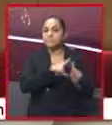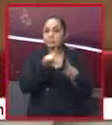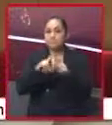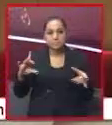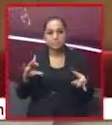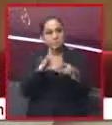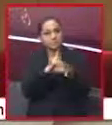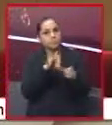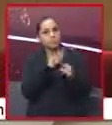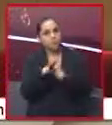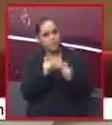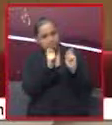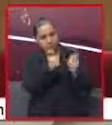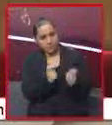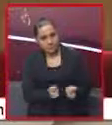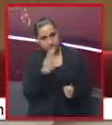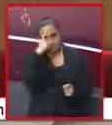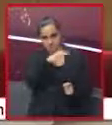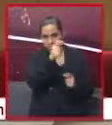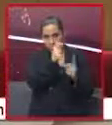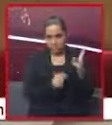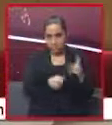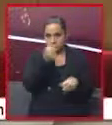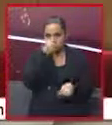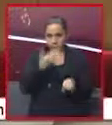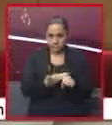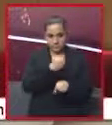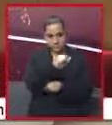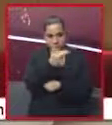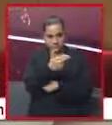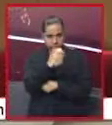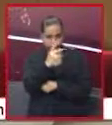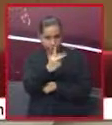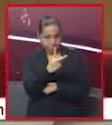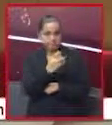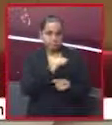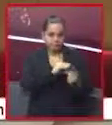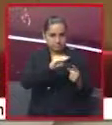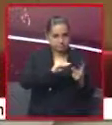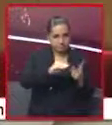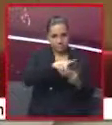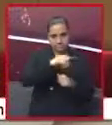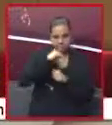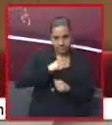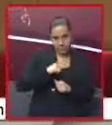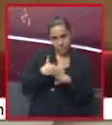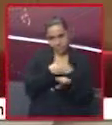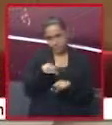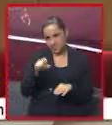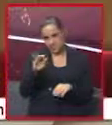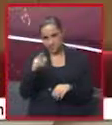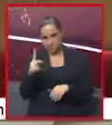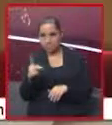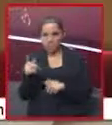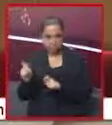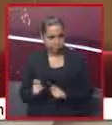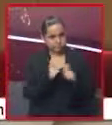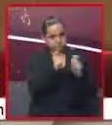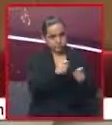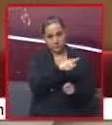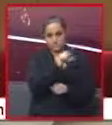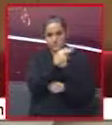se le habían conferido a la Secretaría de Hacienda y Crédito Público, que correspondían a la Secretaría de la Función Pública, y